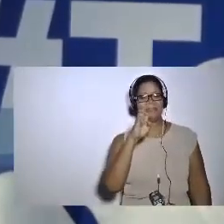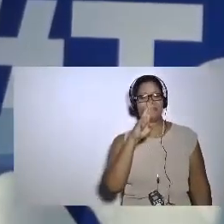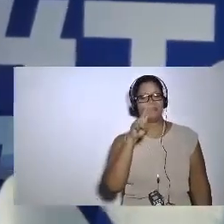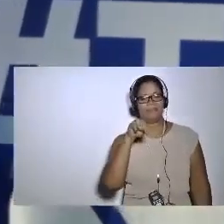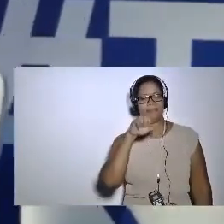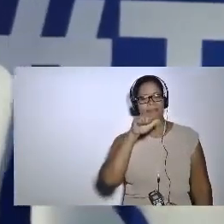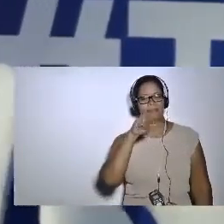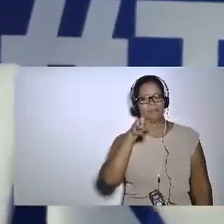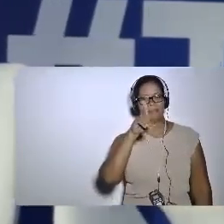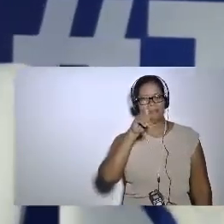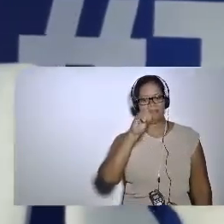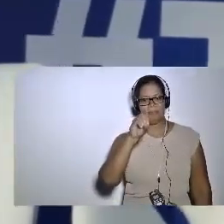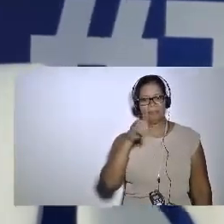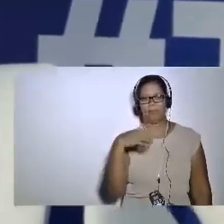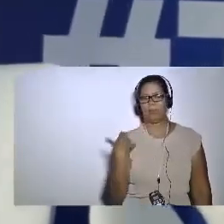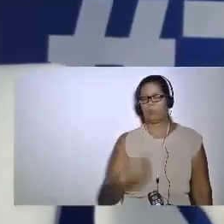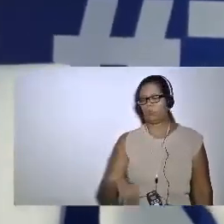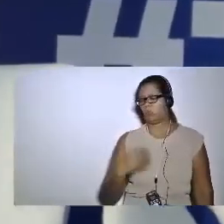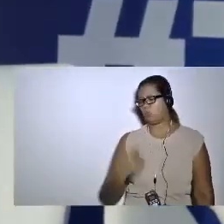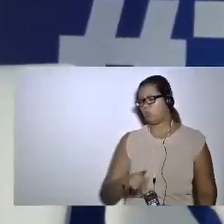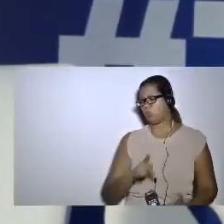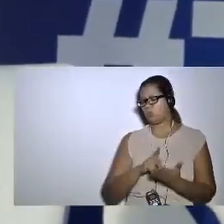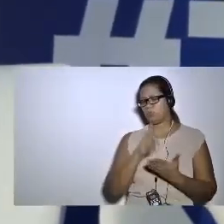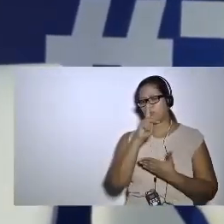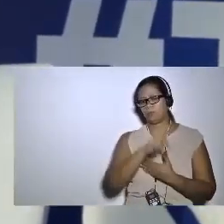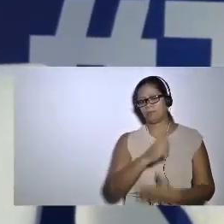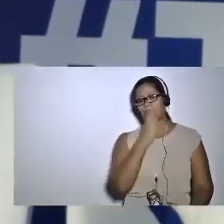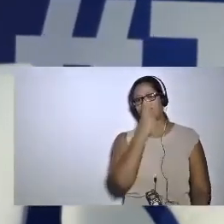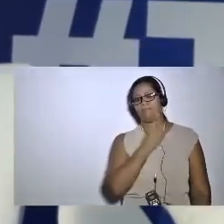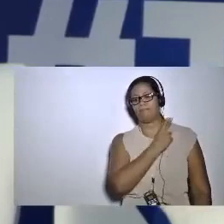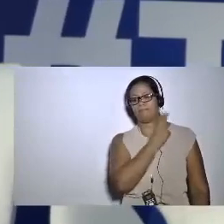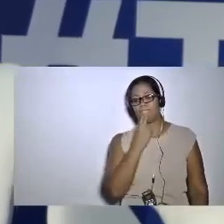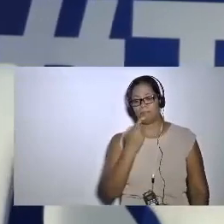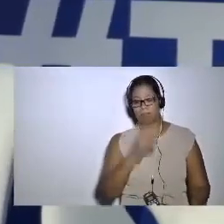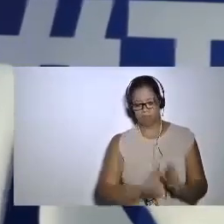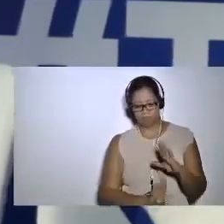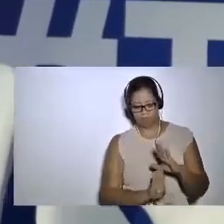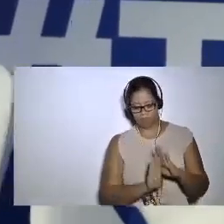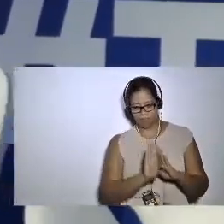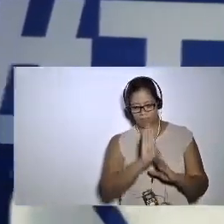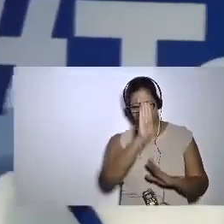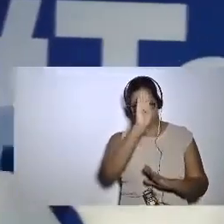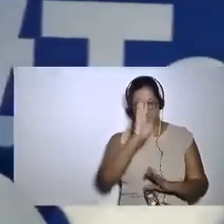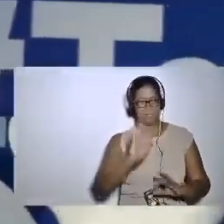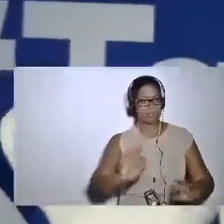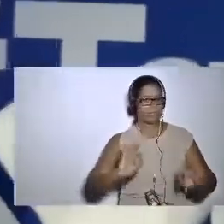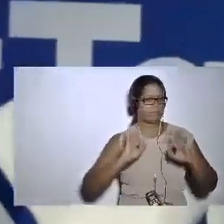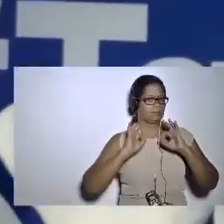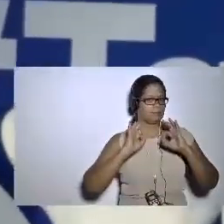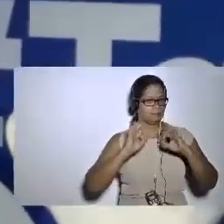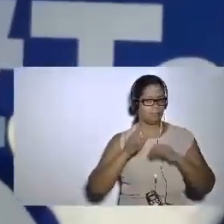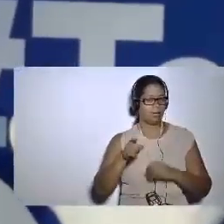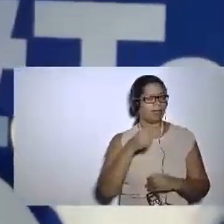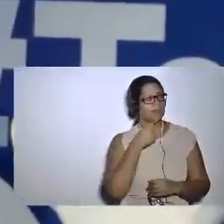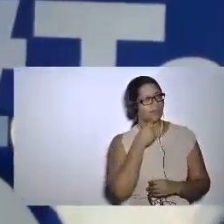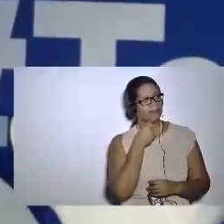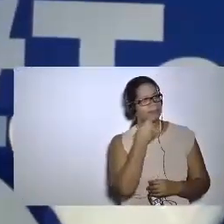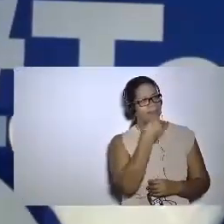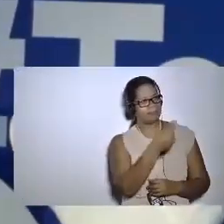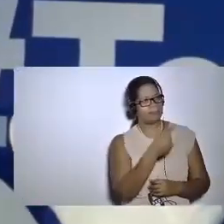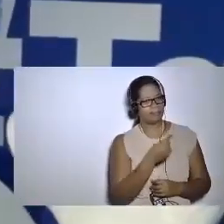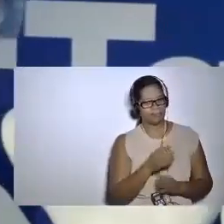Fernando, comprometido en el proyecto desde el principio, es fantástico el progreso. Y Guillermo, bueno,